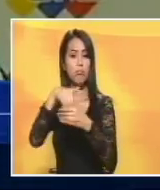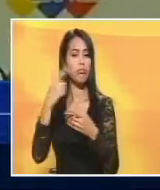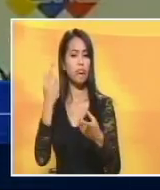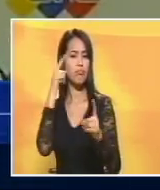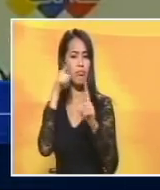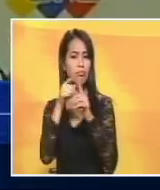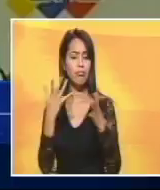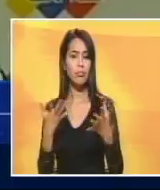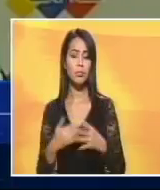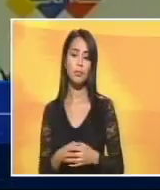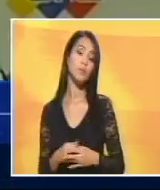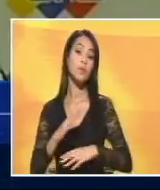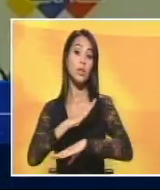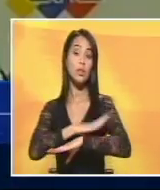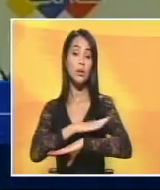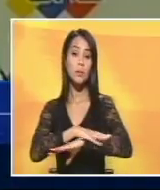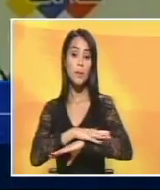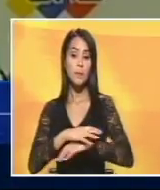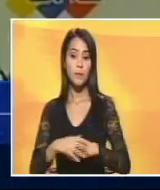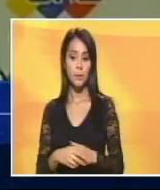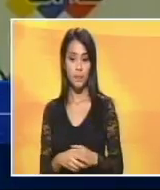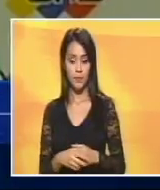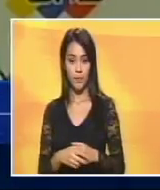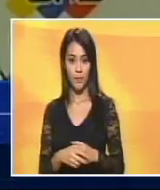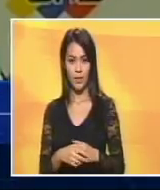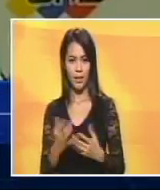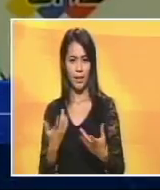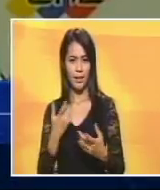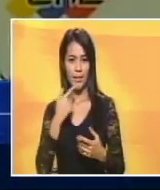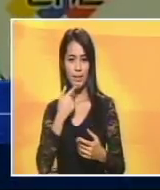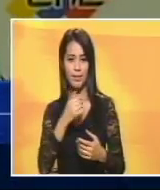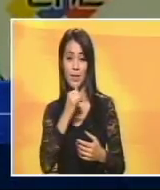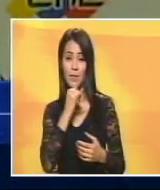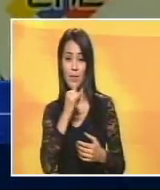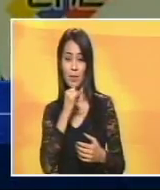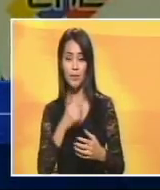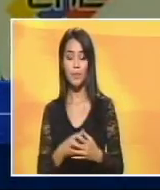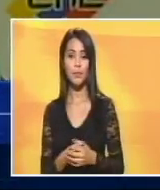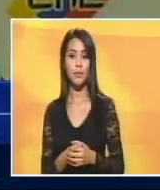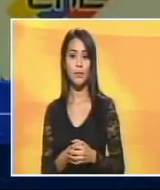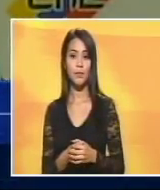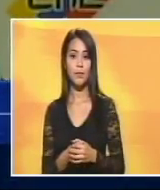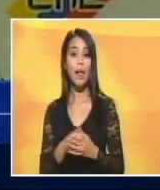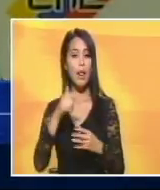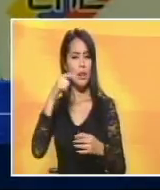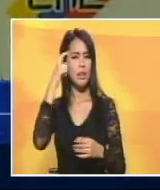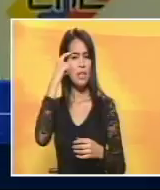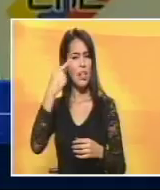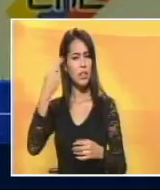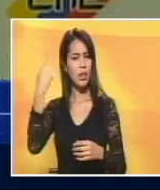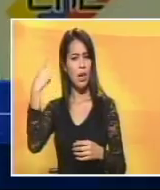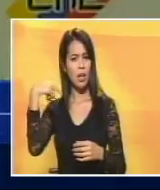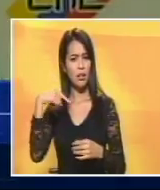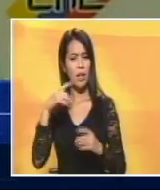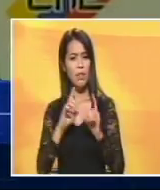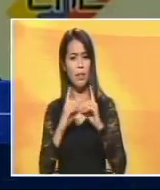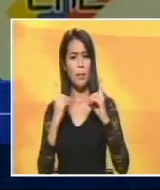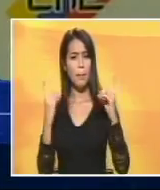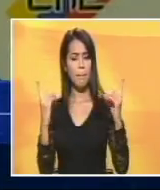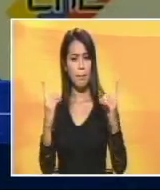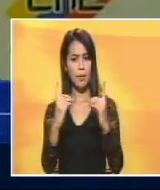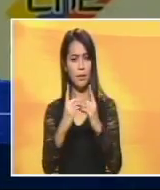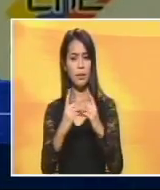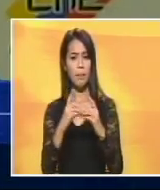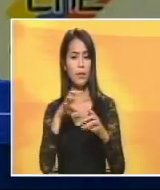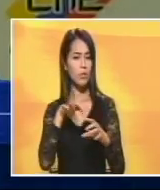su posición ante estas declaraciones injerencistas del día de ayer del Departamento